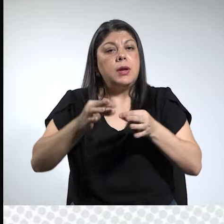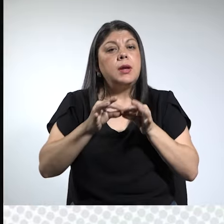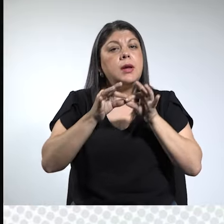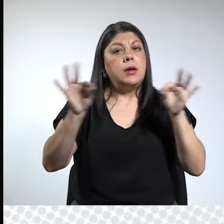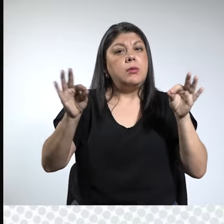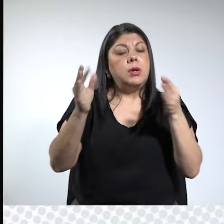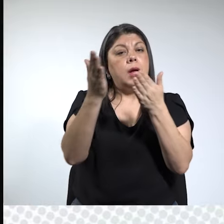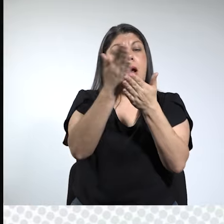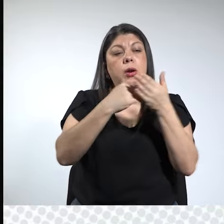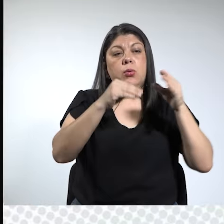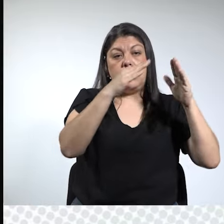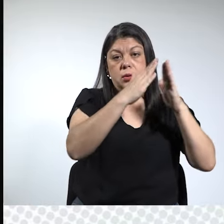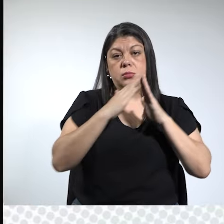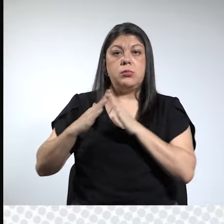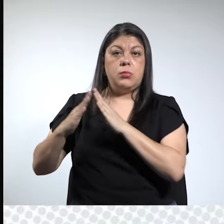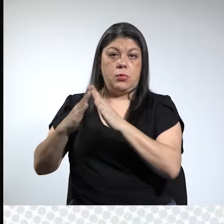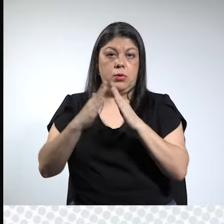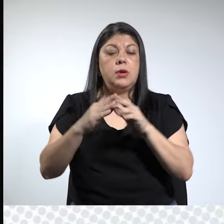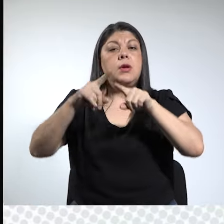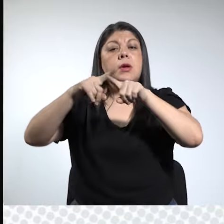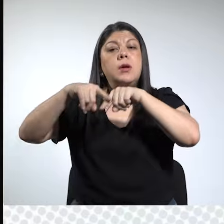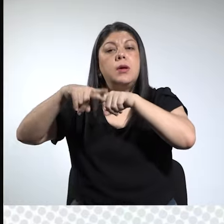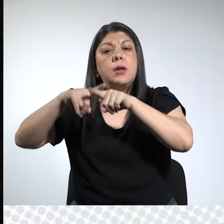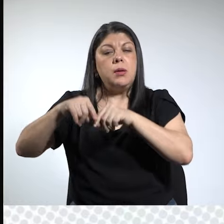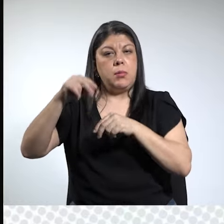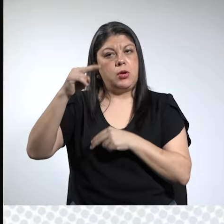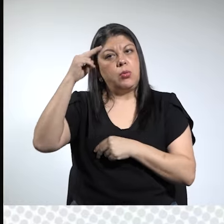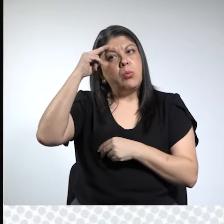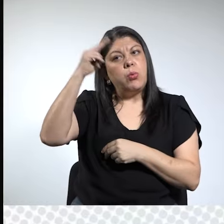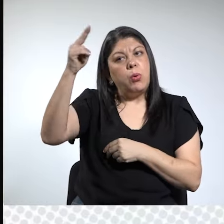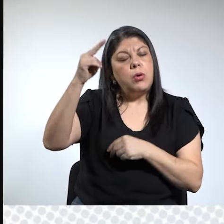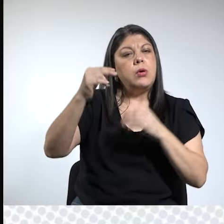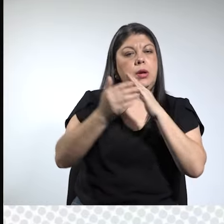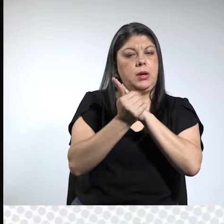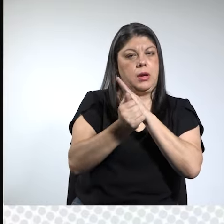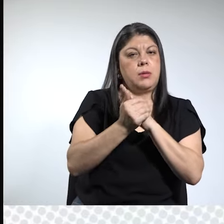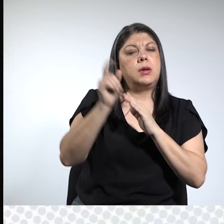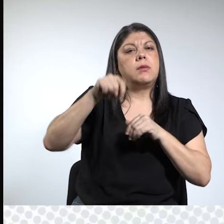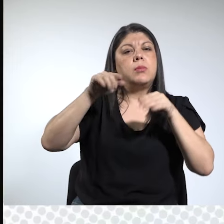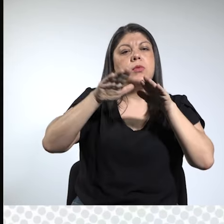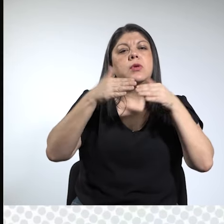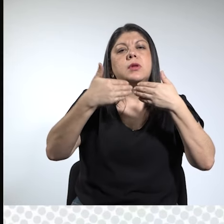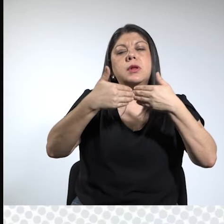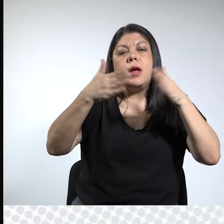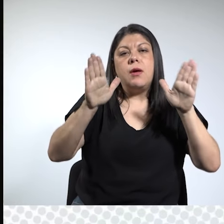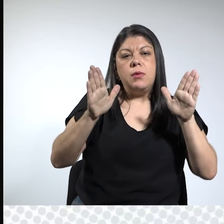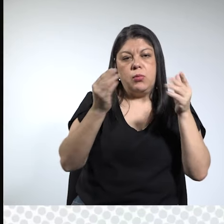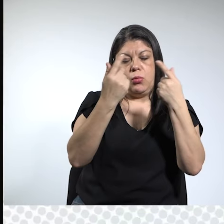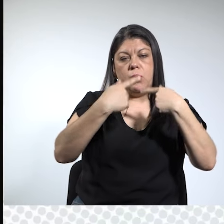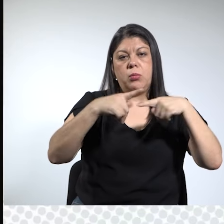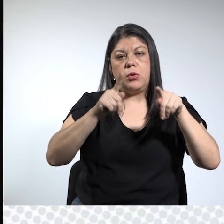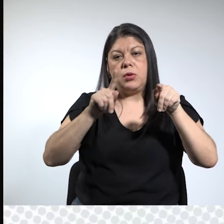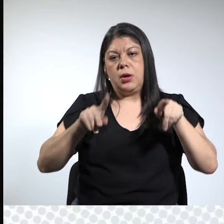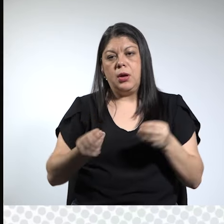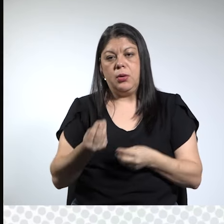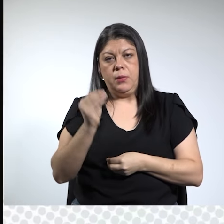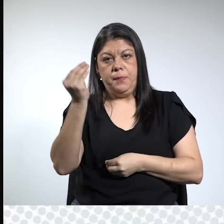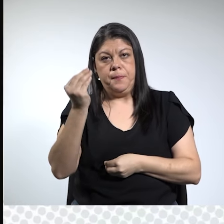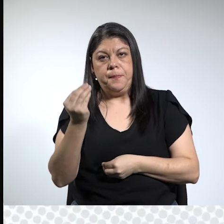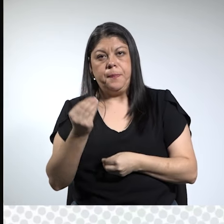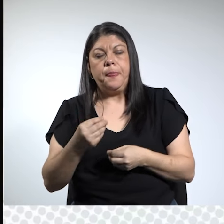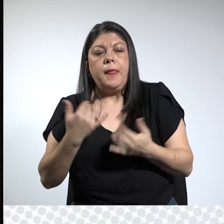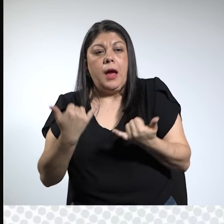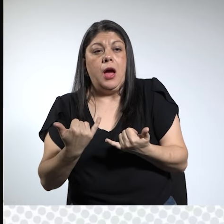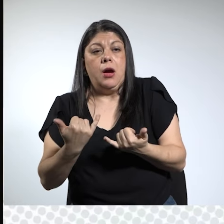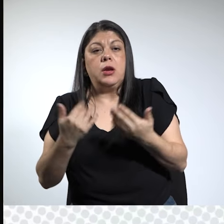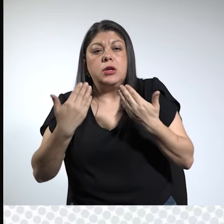para ciertas poblaciones, de acuerdo a mérito y de acuerdo a capacidades. Tenemos que abrir esas puertas. No puede ser que financieramente todavía exista